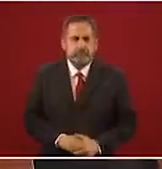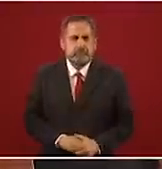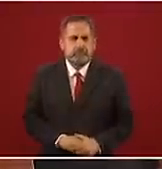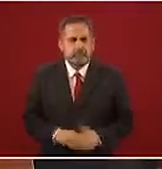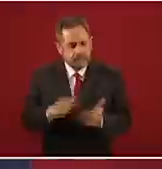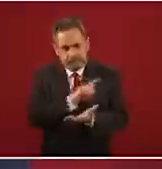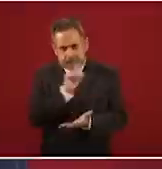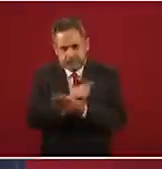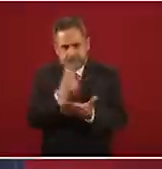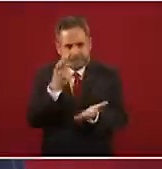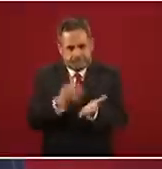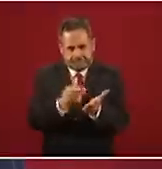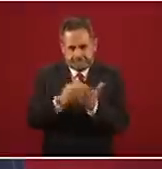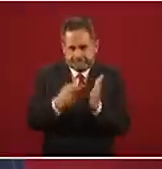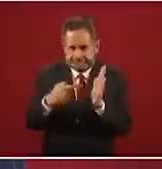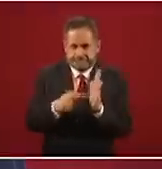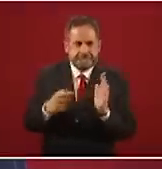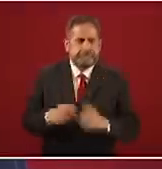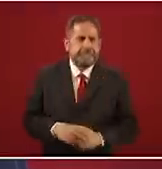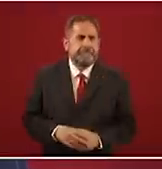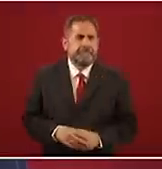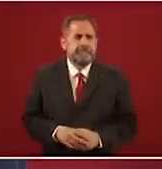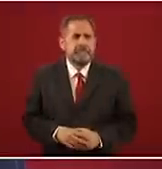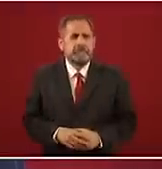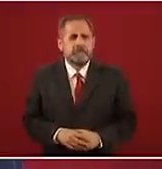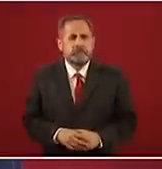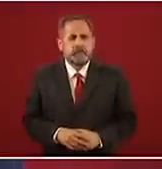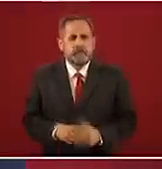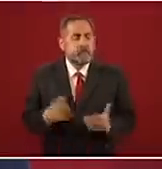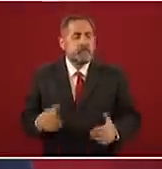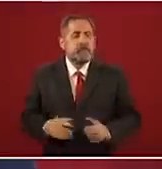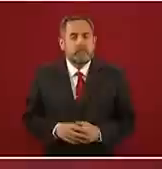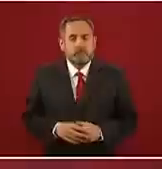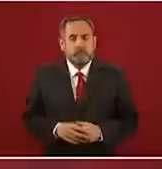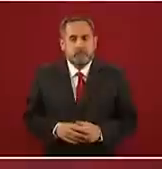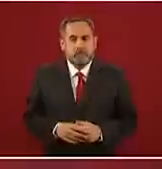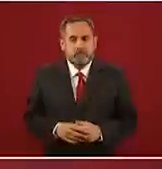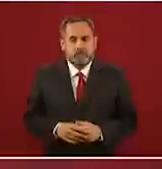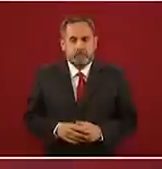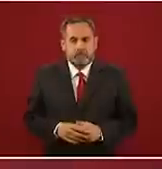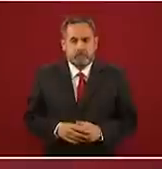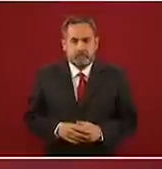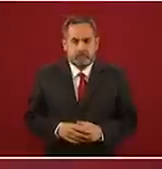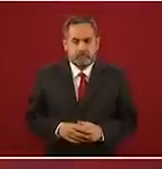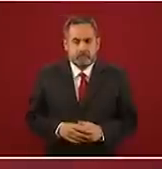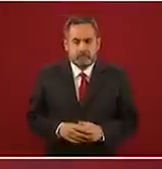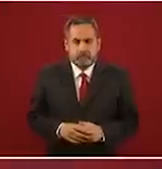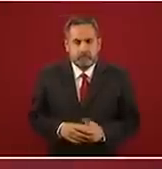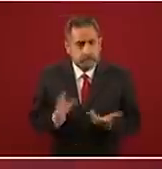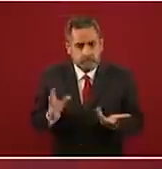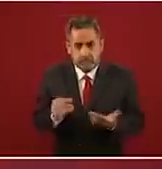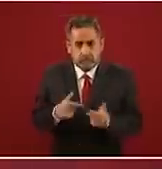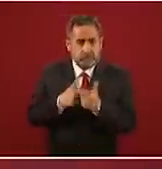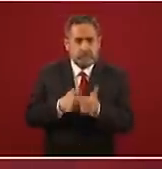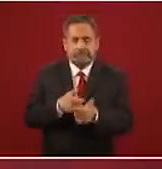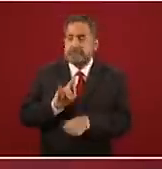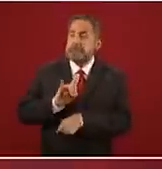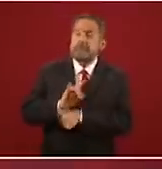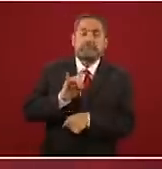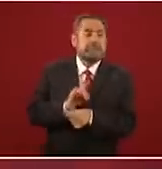Es con la ley. Entonces, o seguimos